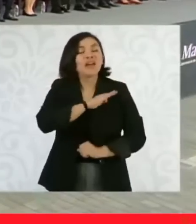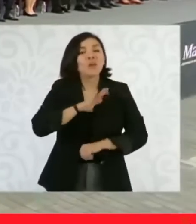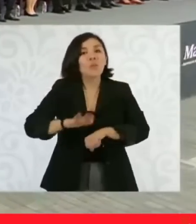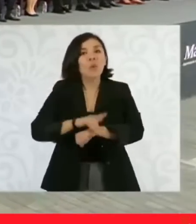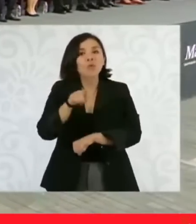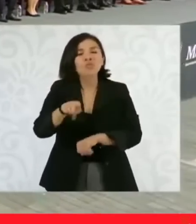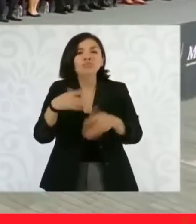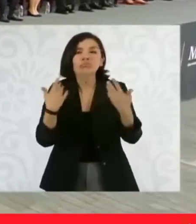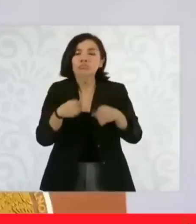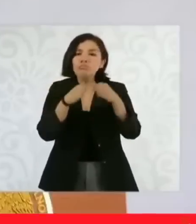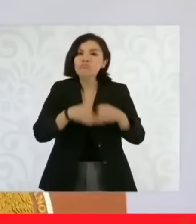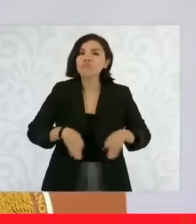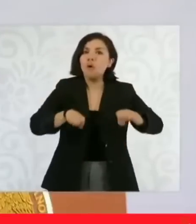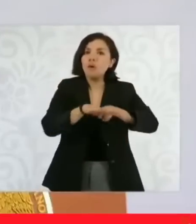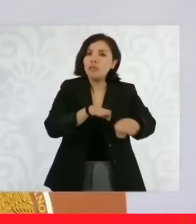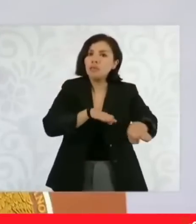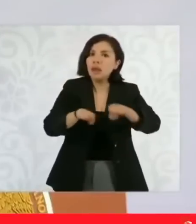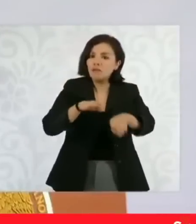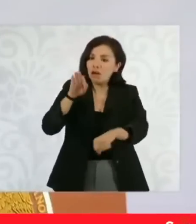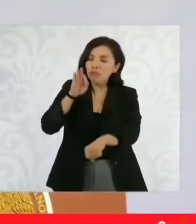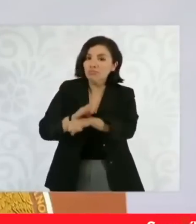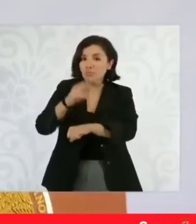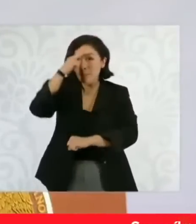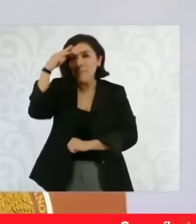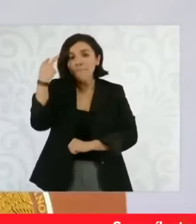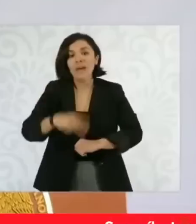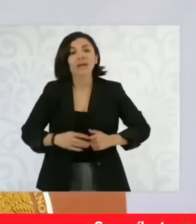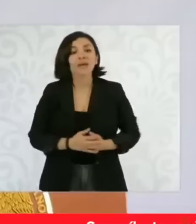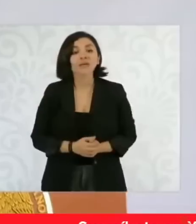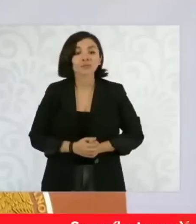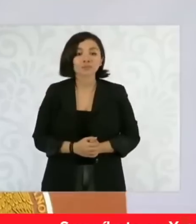su importante contribución a México.